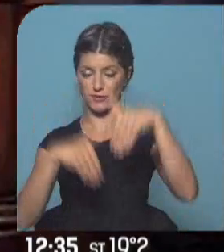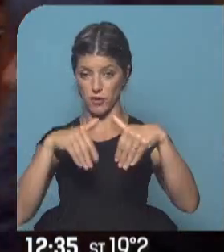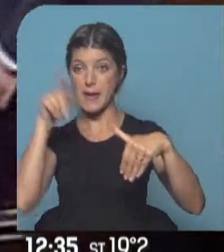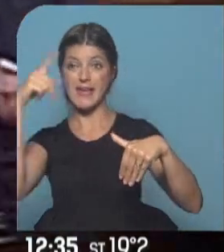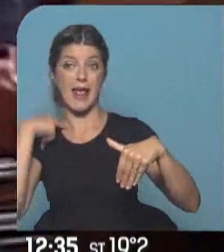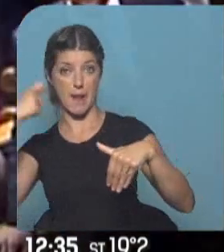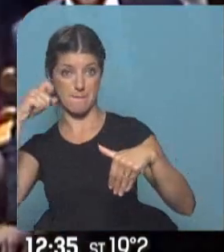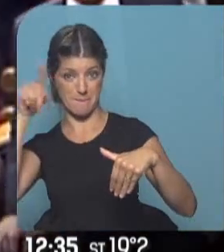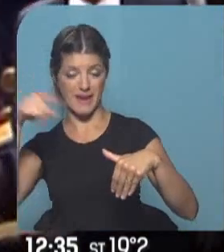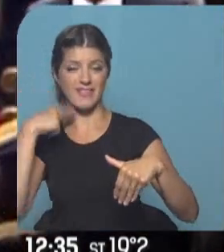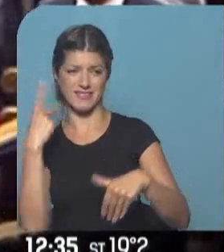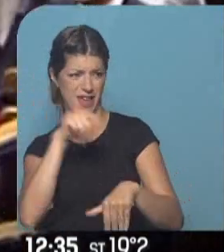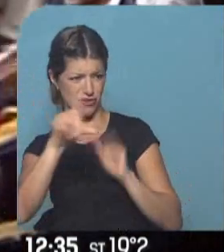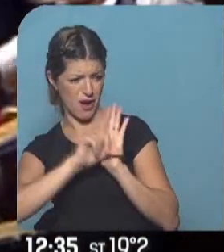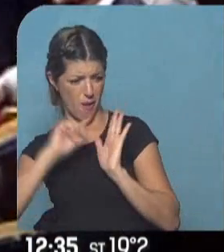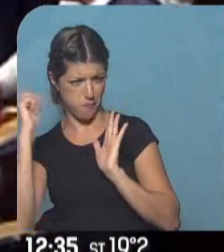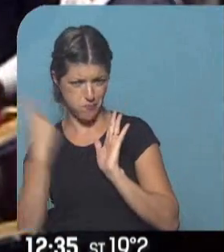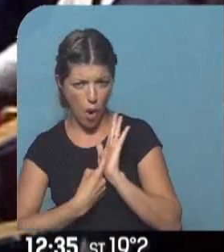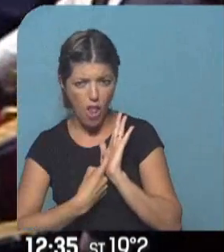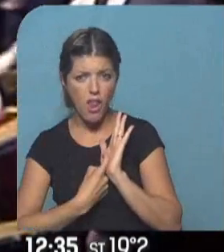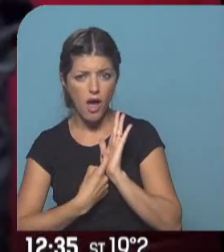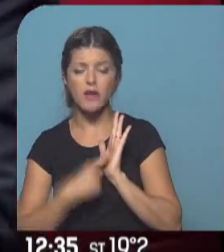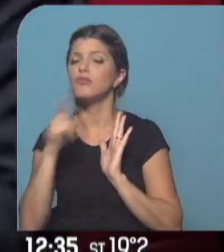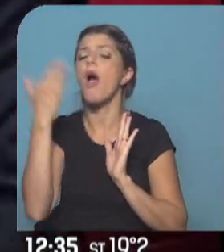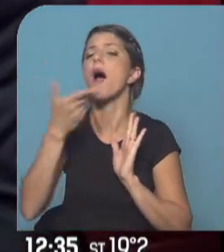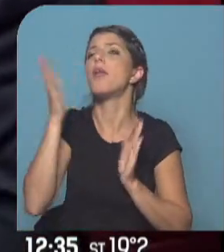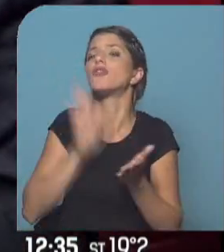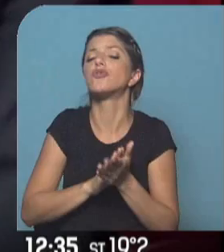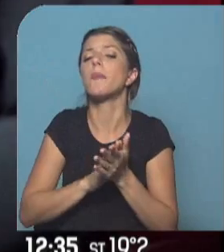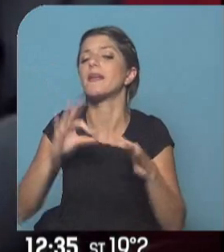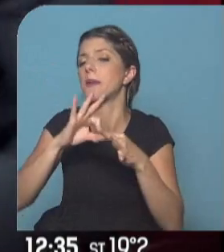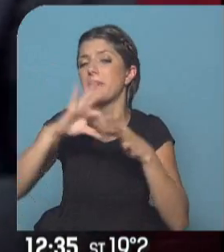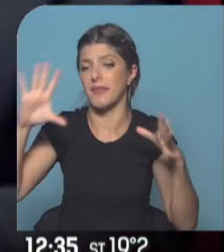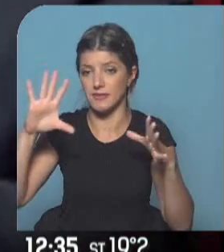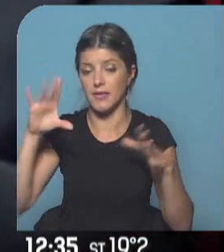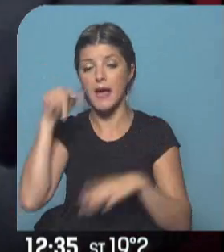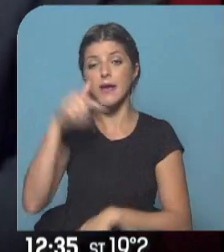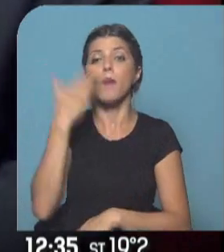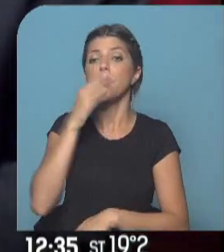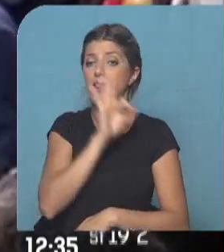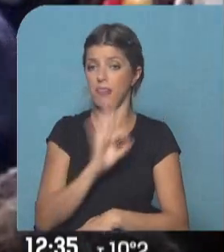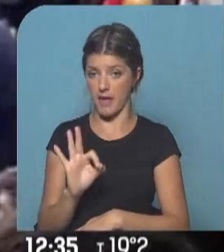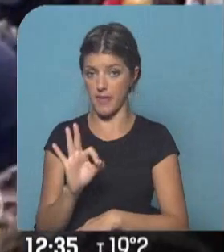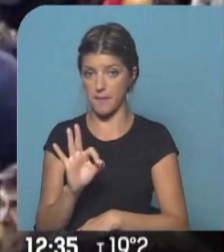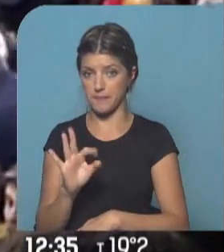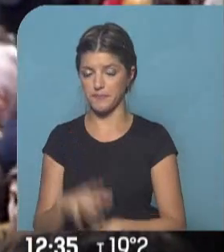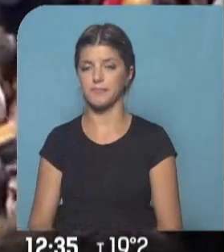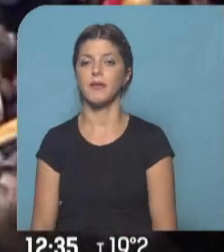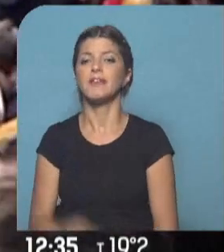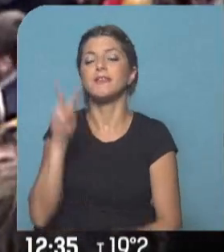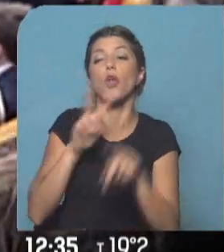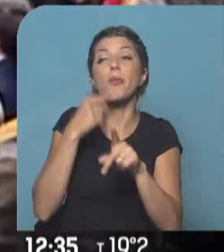considera ilegal, sin incluir formalmente la cuestión de la independencia en su orden del día, para eludir un nuevo veto del